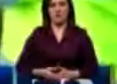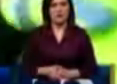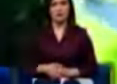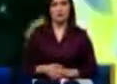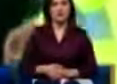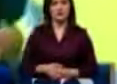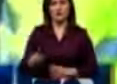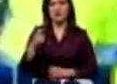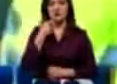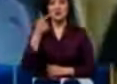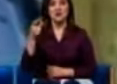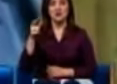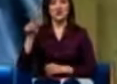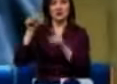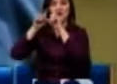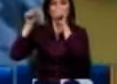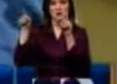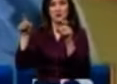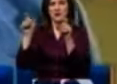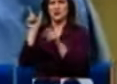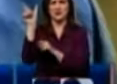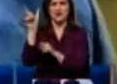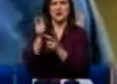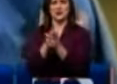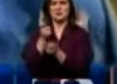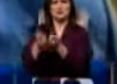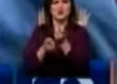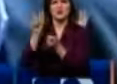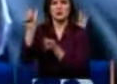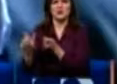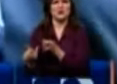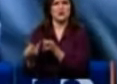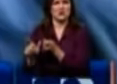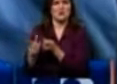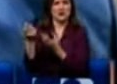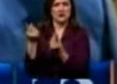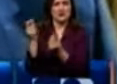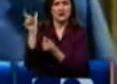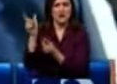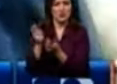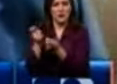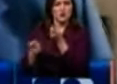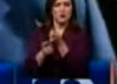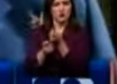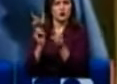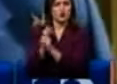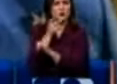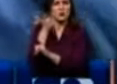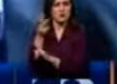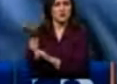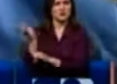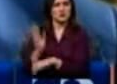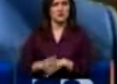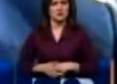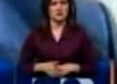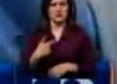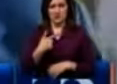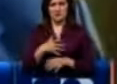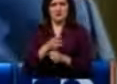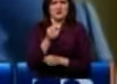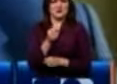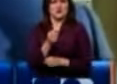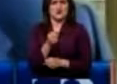habría hecho en el mencionado partido, Villacís se desentiende. No lo puedo decir, la federación no maneja la venta. Pero autoriza. Sí, pero y que demuestre